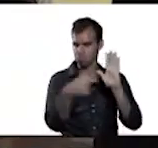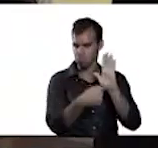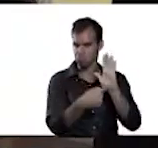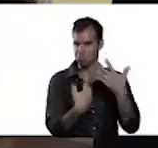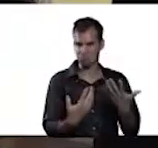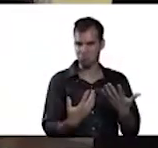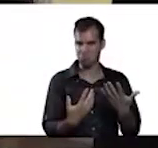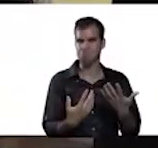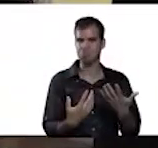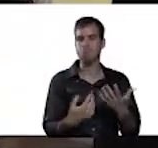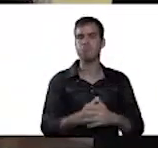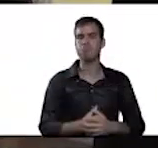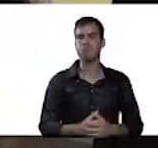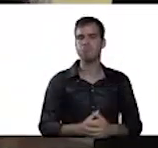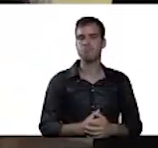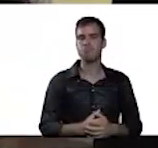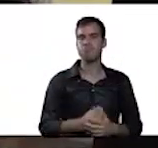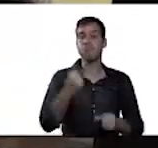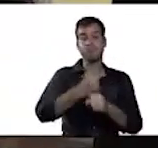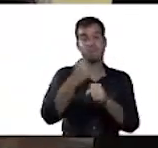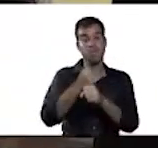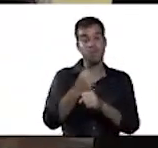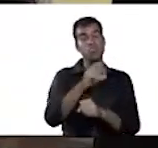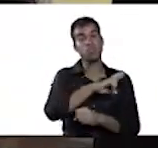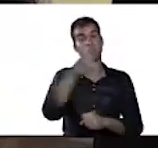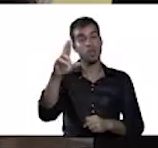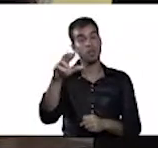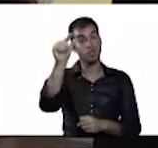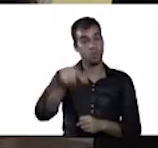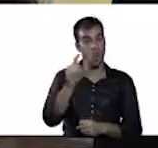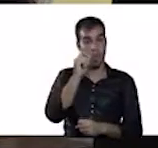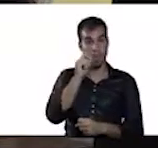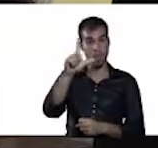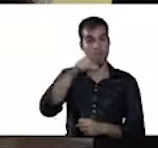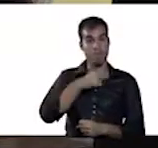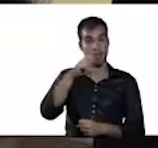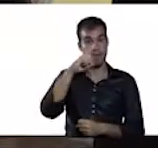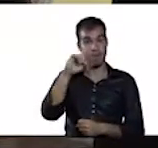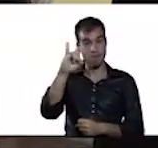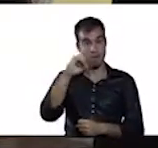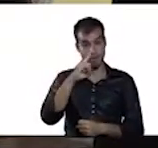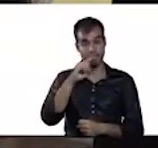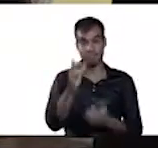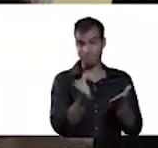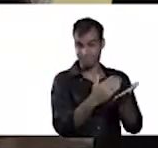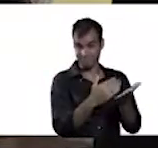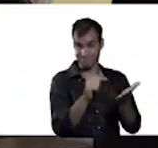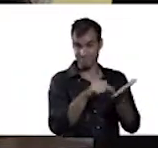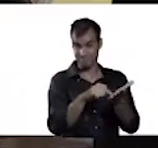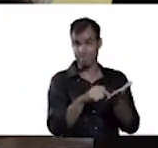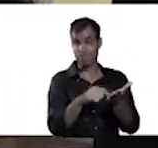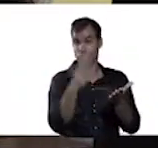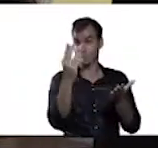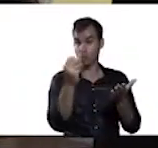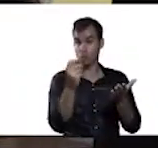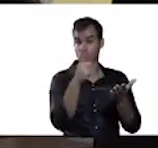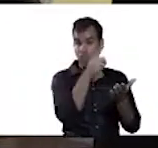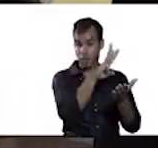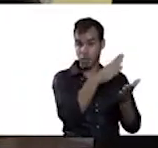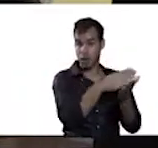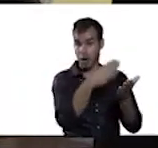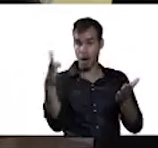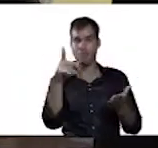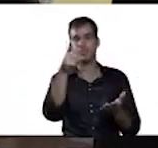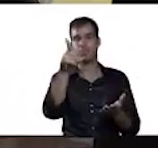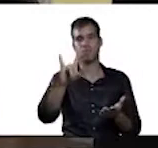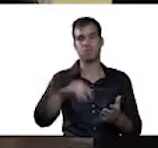Otro contenido es precisamente la labor revolucionaria de Vladimir Ilich Lenin, que aparece en el libro de texto de